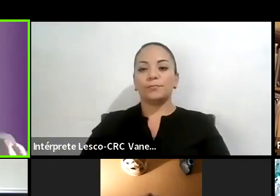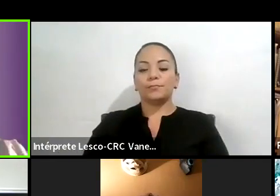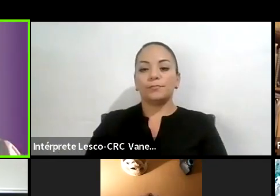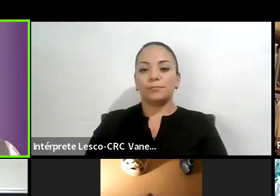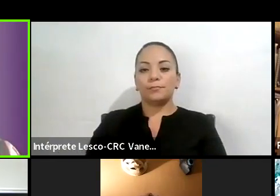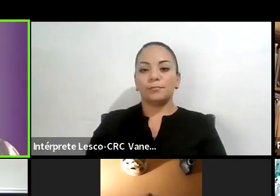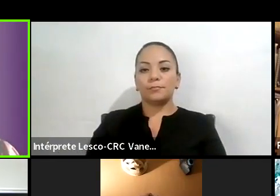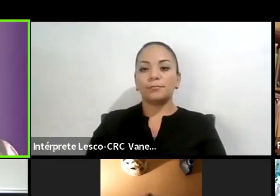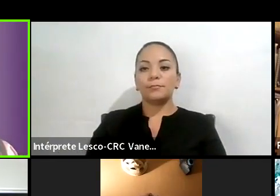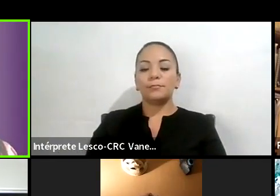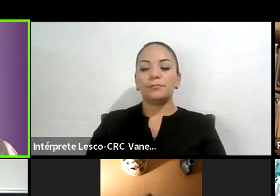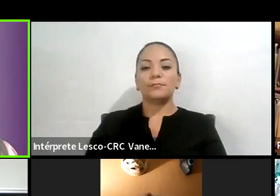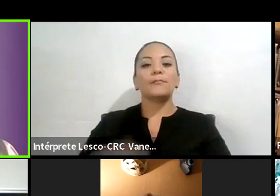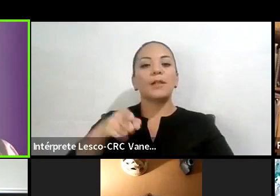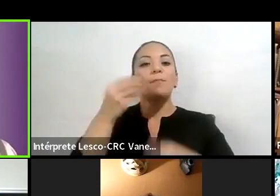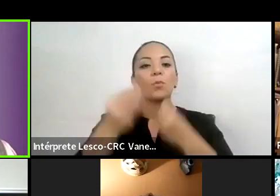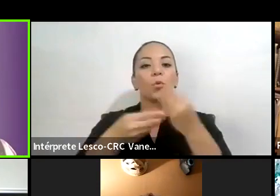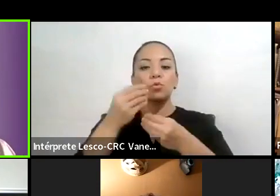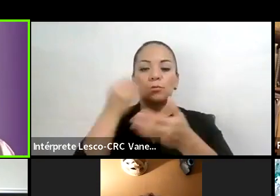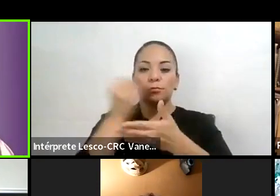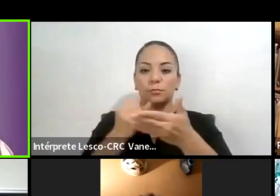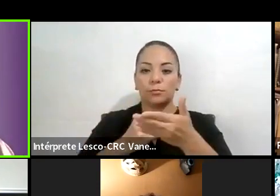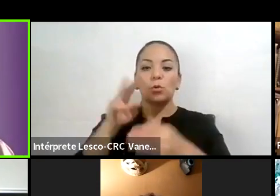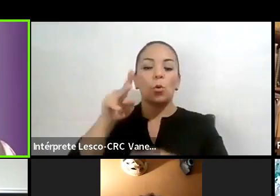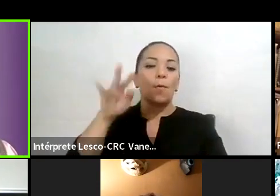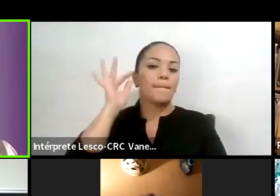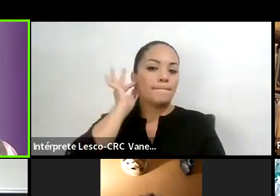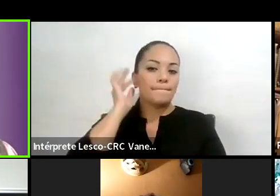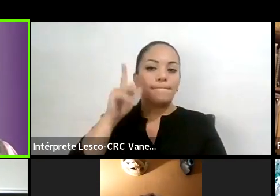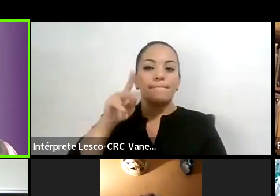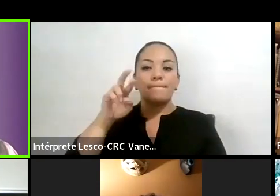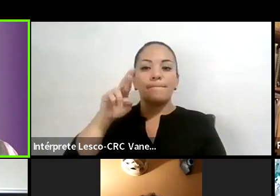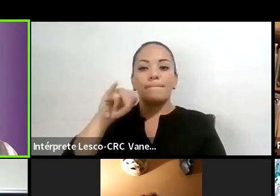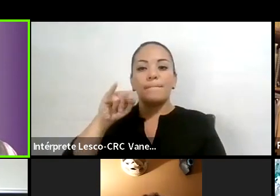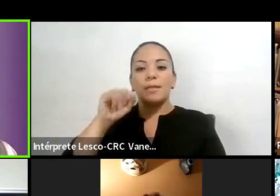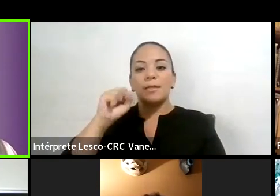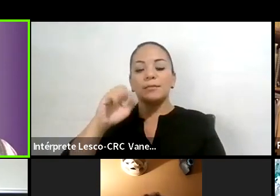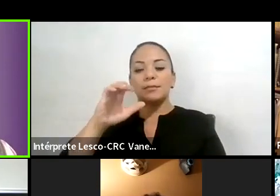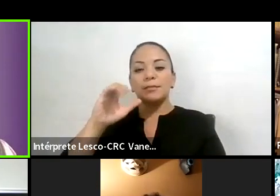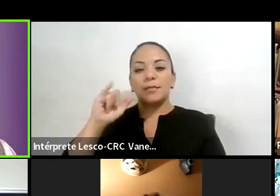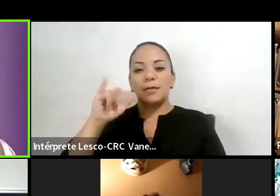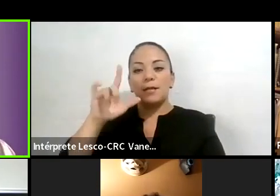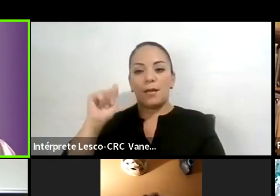y que además esta producción artística, la compañera Priscila Coto Acuña,